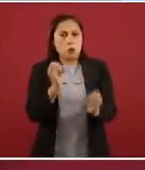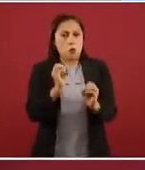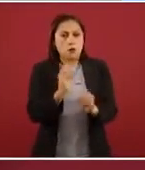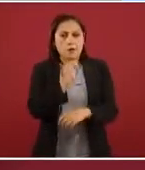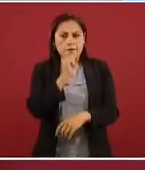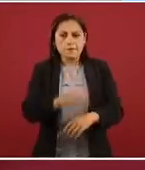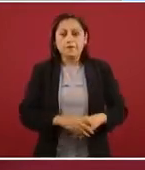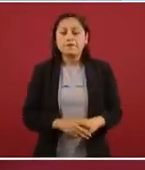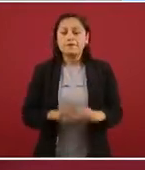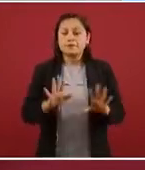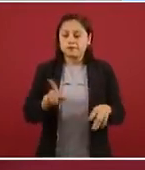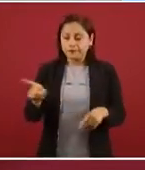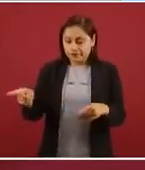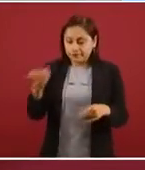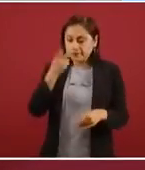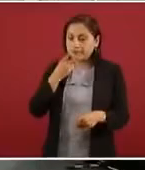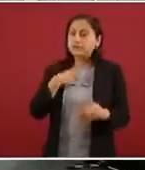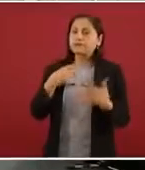Ayer mismo